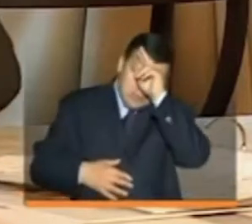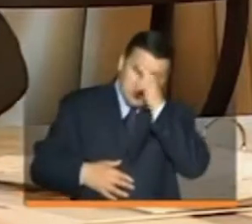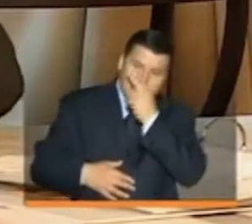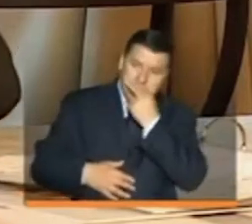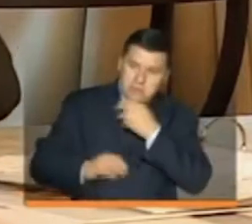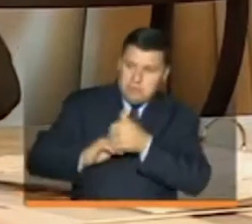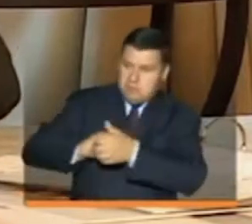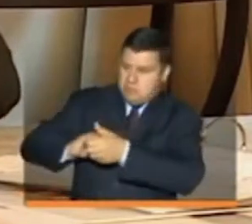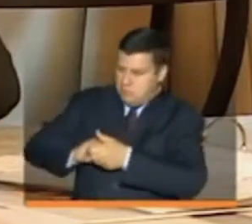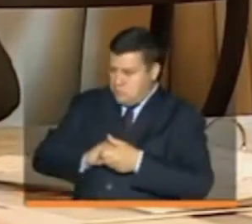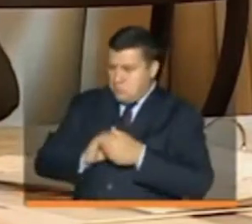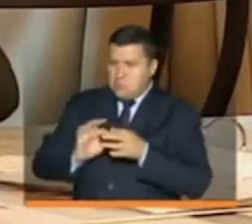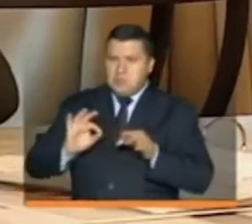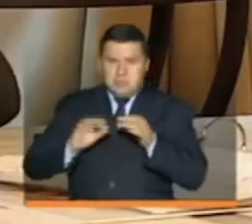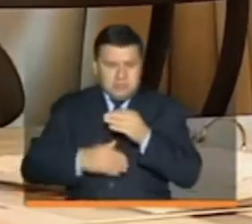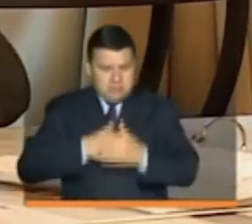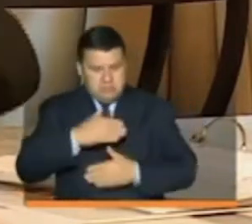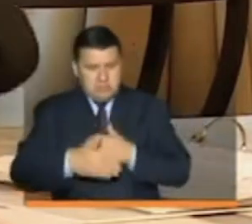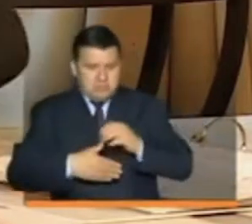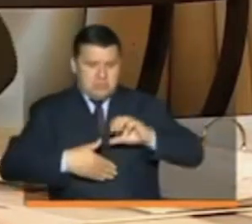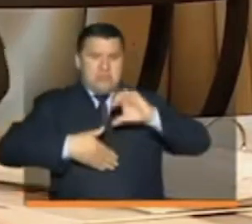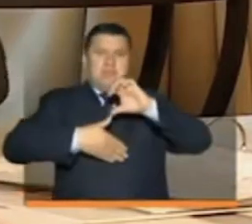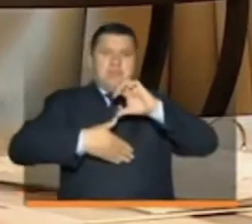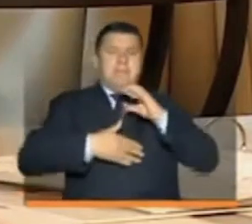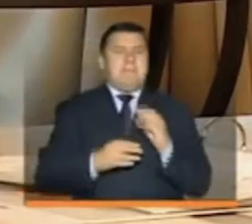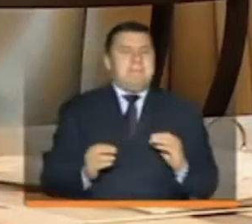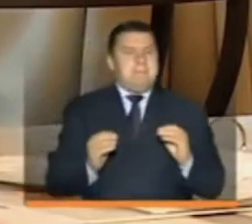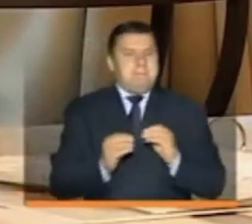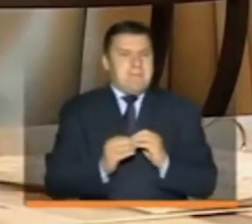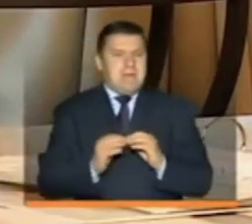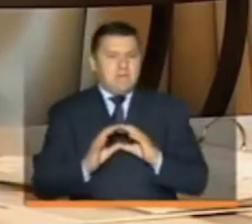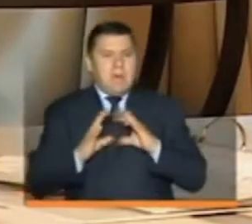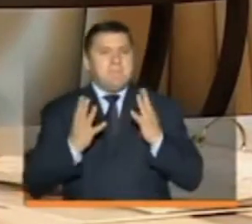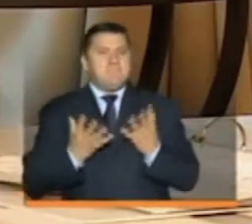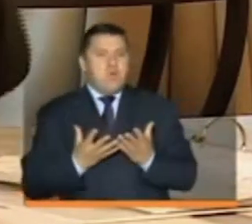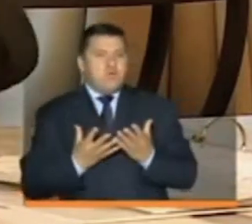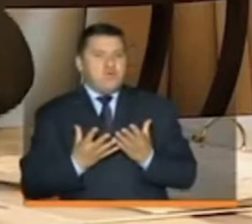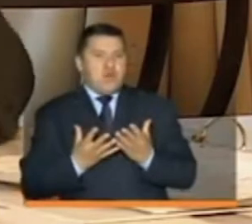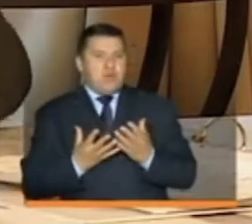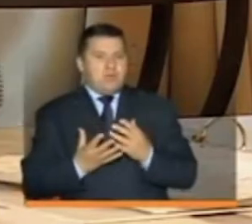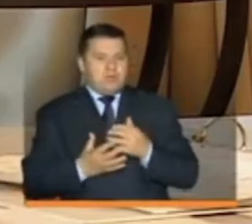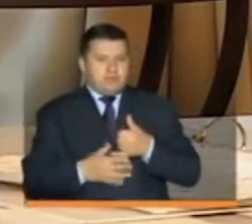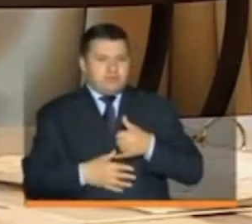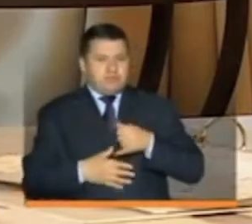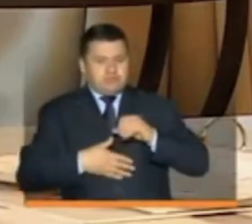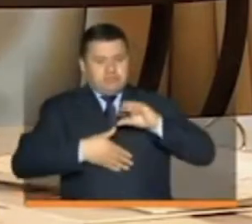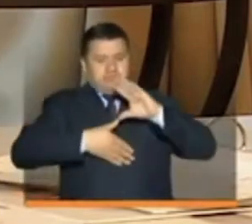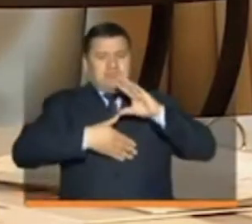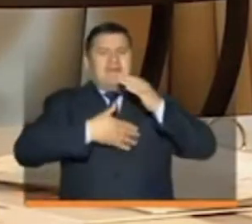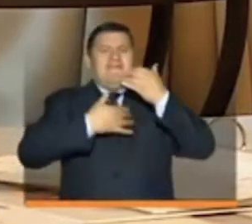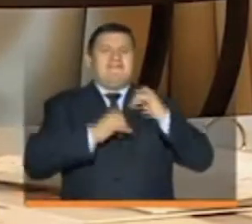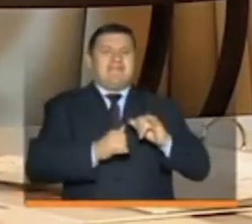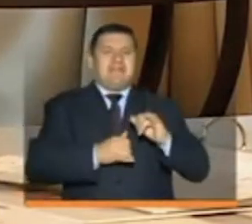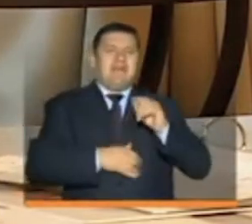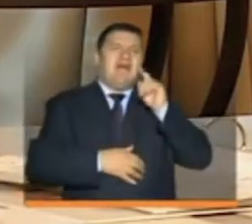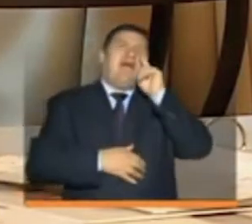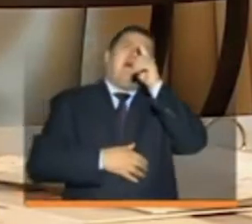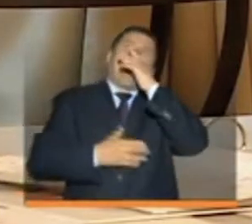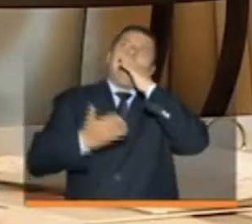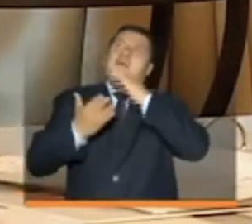ellos podamos avanzar en una Alianza del Pacífico más global, que significa terminar las negociaciones con